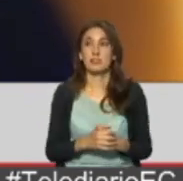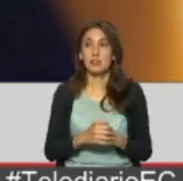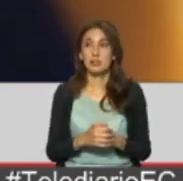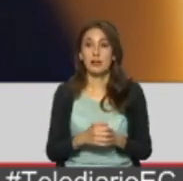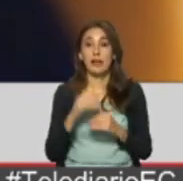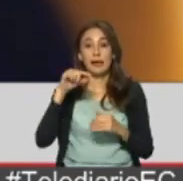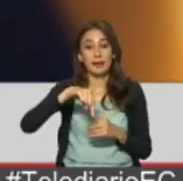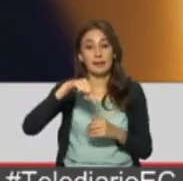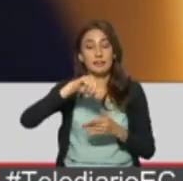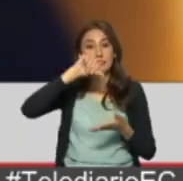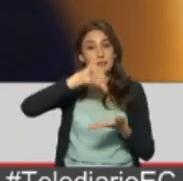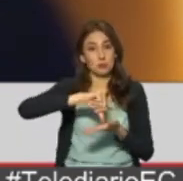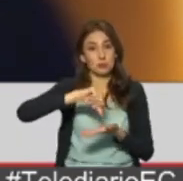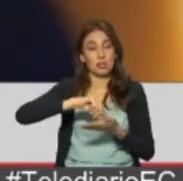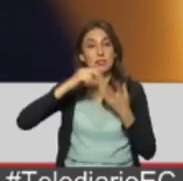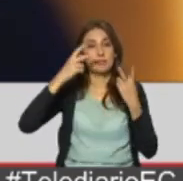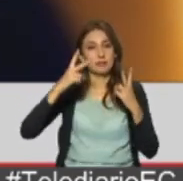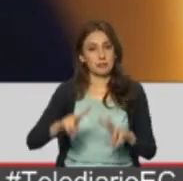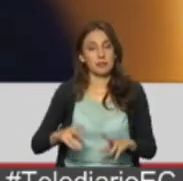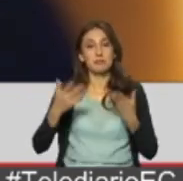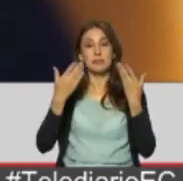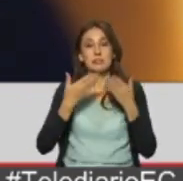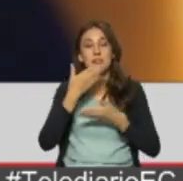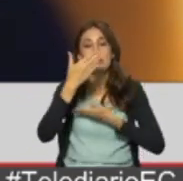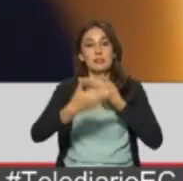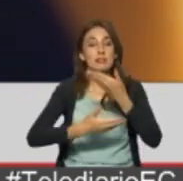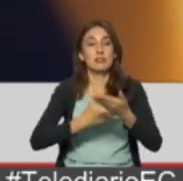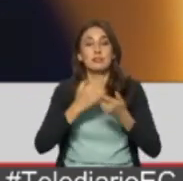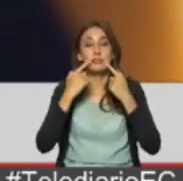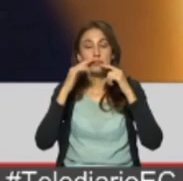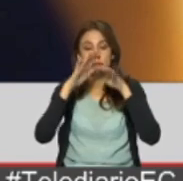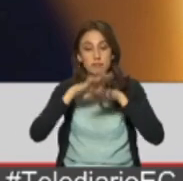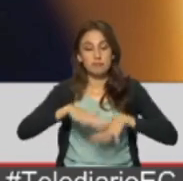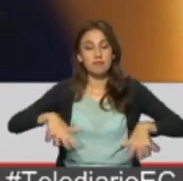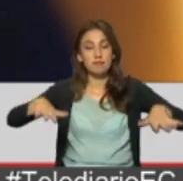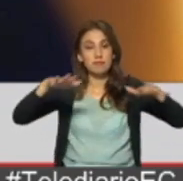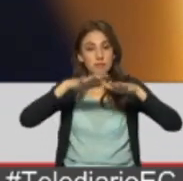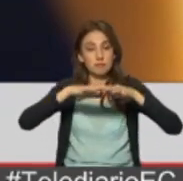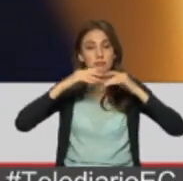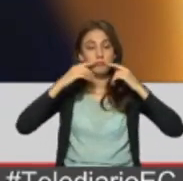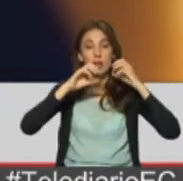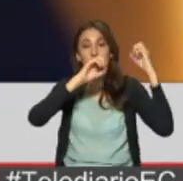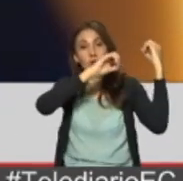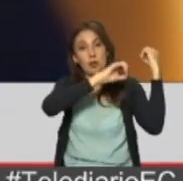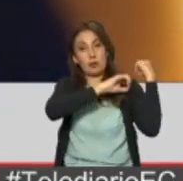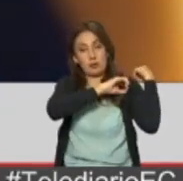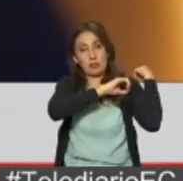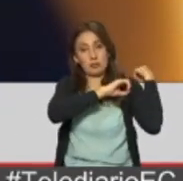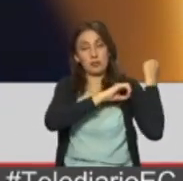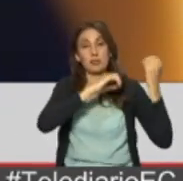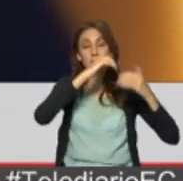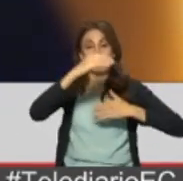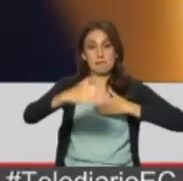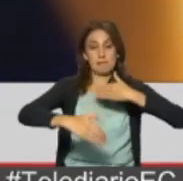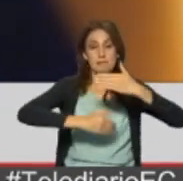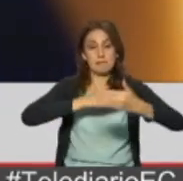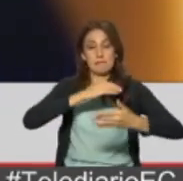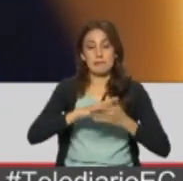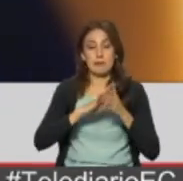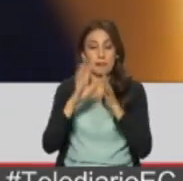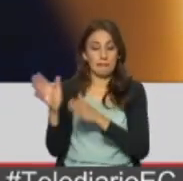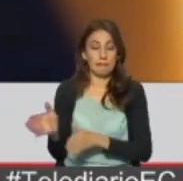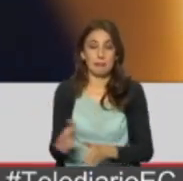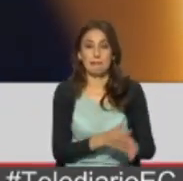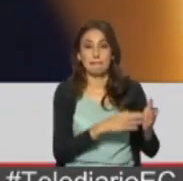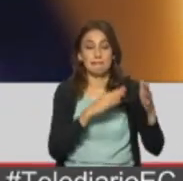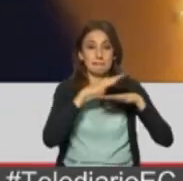estas ciudades, obviamente, también nos vemos obligados a acatar de manera ya obligatoria estas indicaciones que emiten